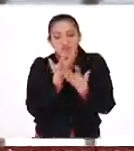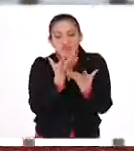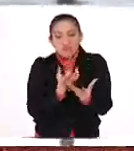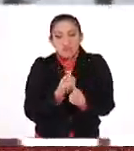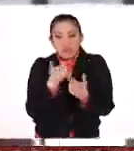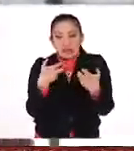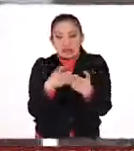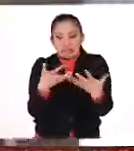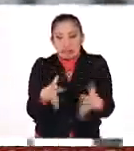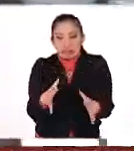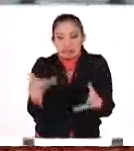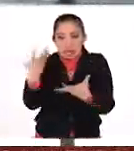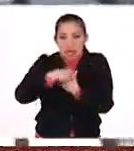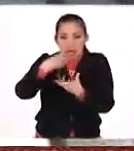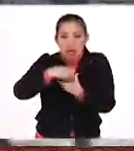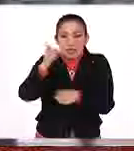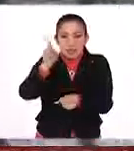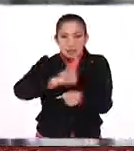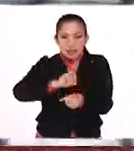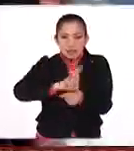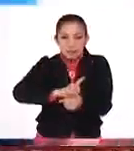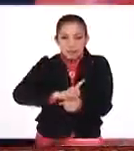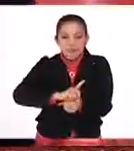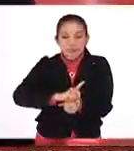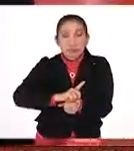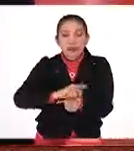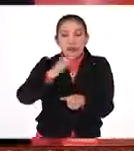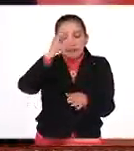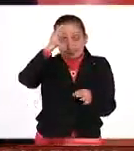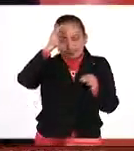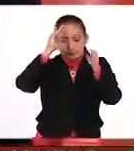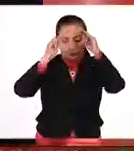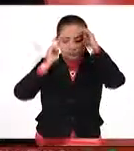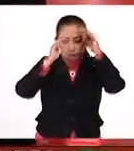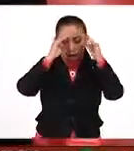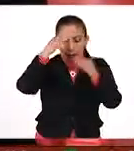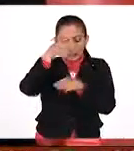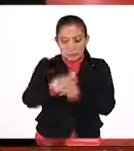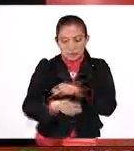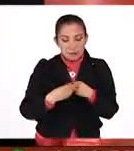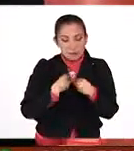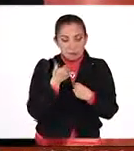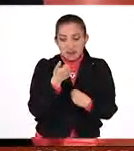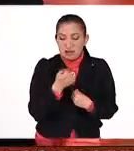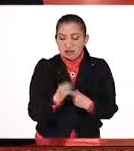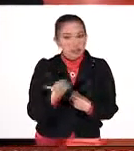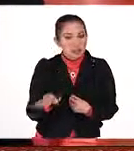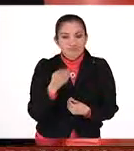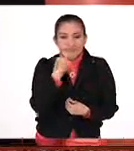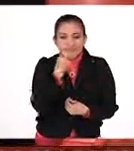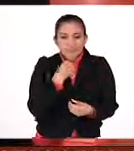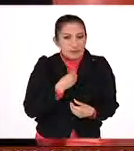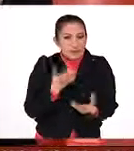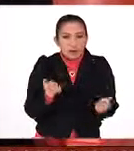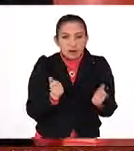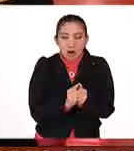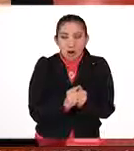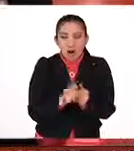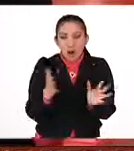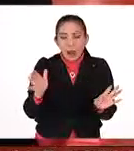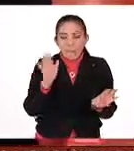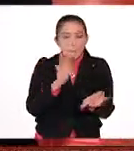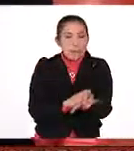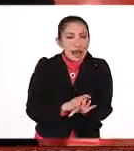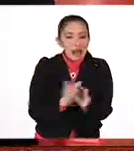el estrés acumulado durante el día reflexiona acepta la vida tal y como es con la intención y acción